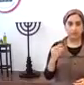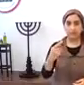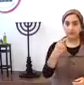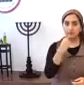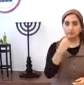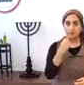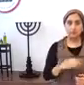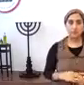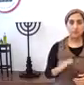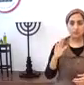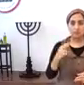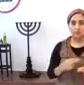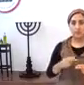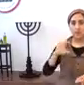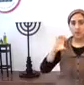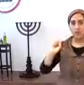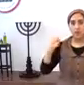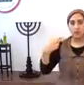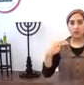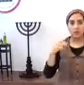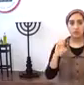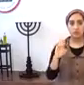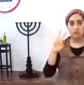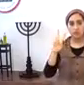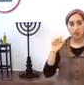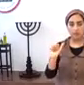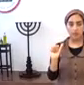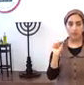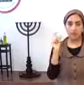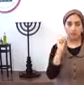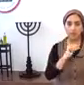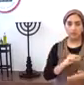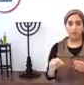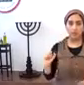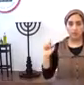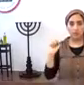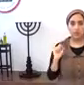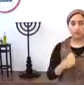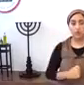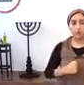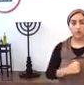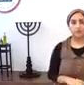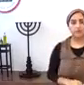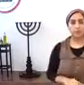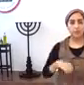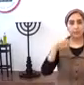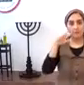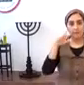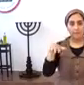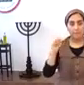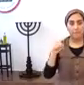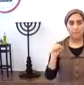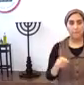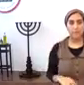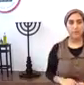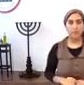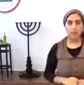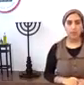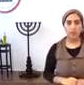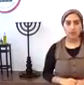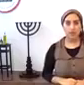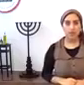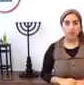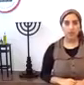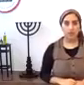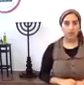Y lo llamó Sheba. En el verso 36. Eh, 30. Perdón. 33, sí. 33.